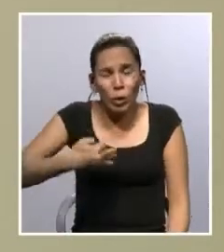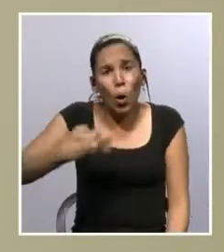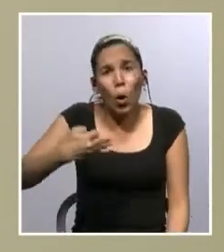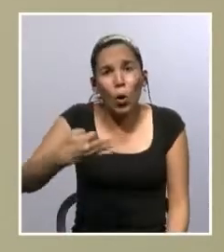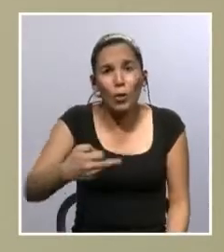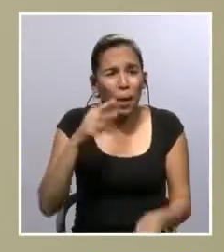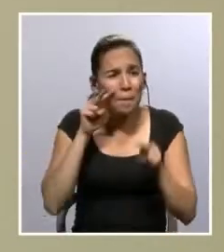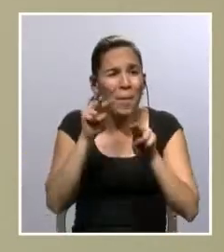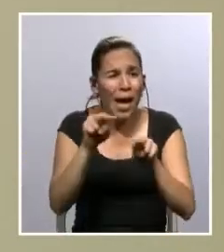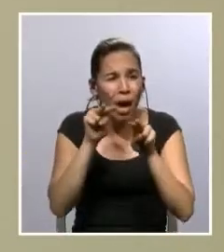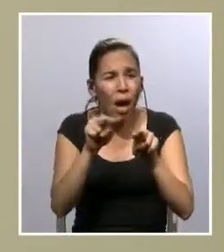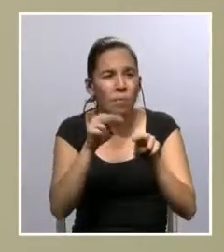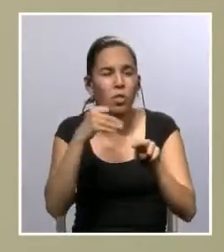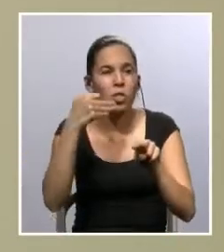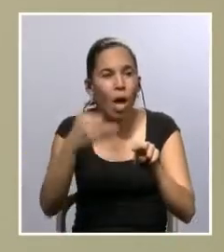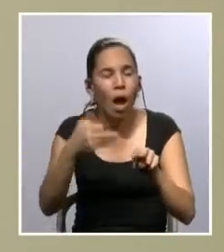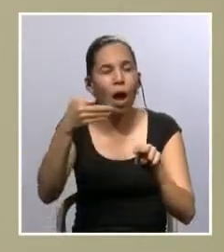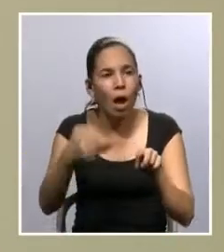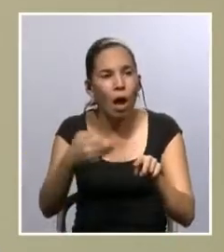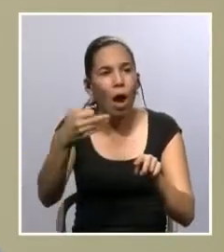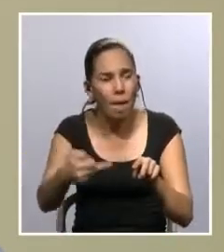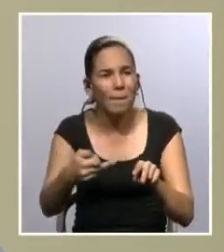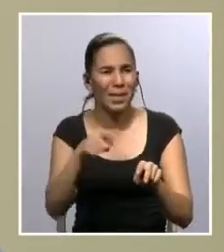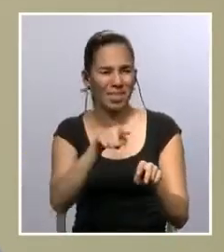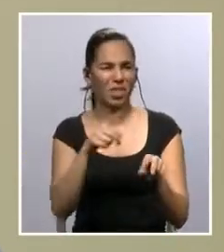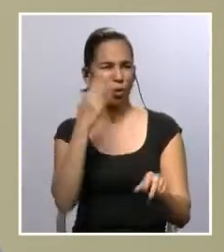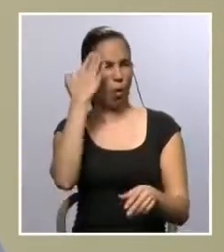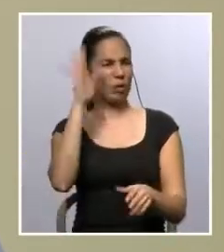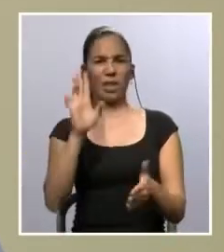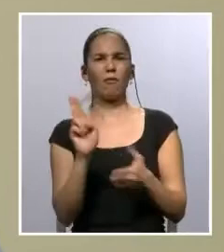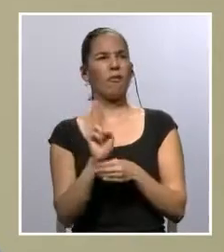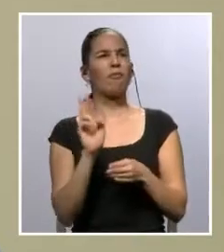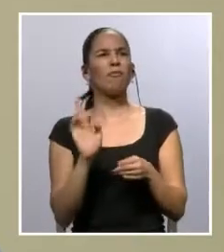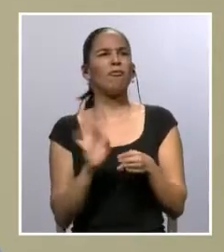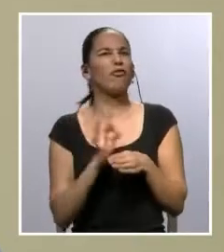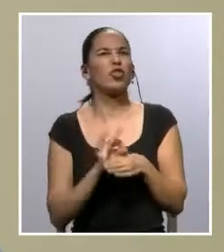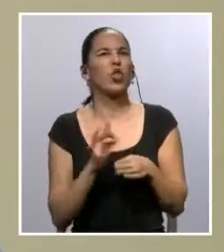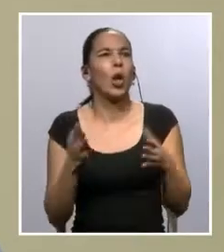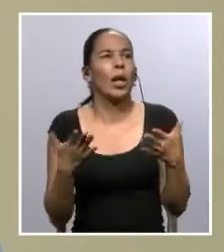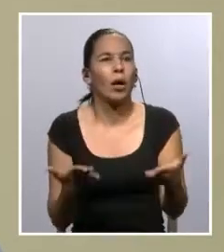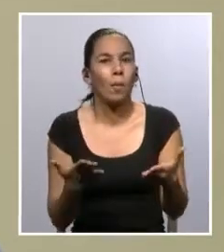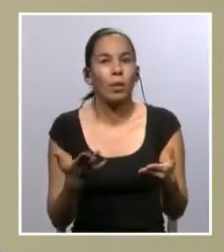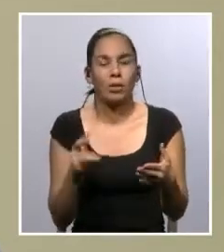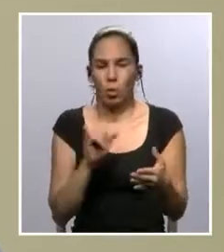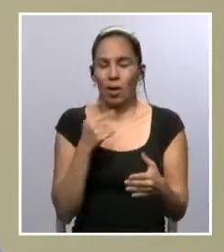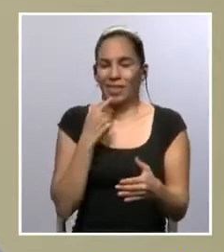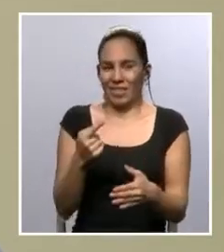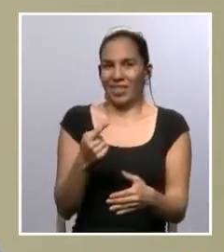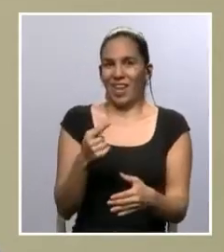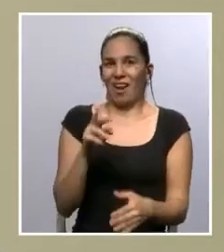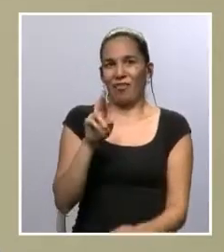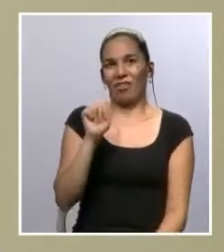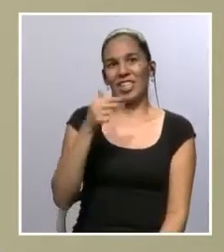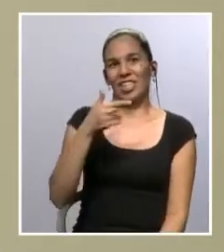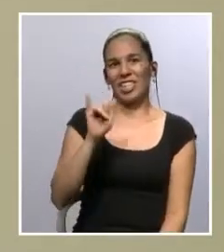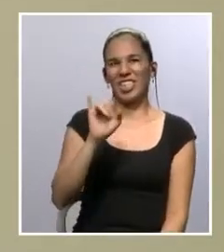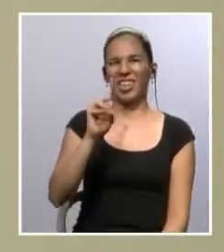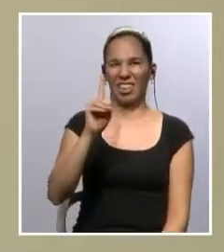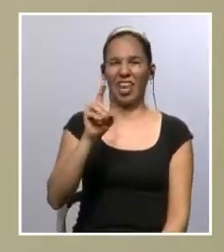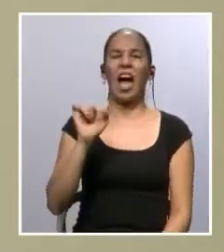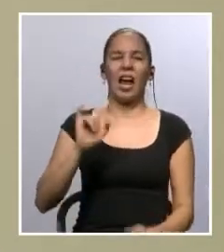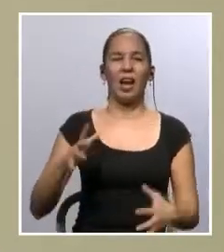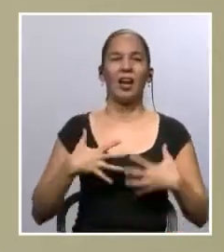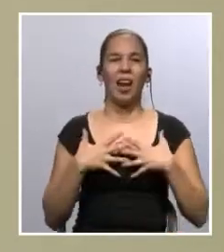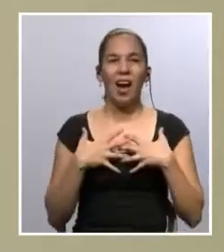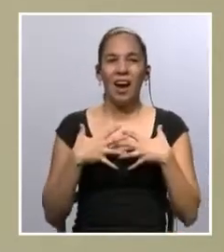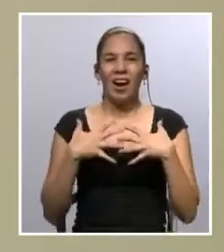que simplemente nosotros no sabemos cómo funcionan. Y como decía Rashid temprano, creemos que el aire es un milagroso y ya por eso flotamos.